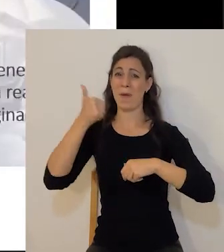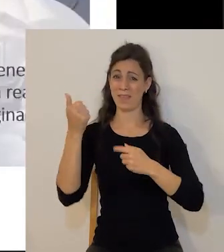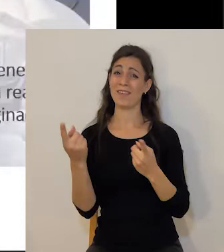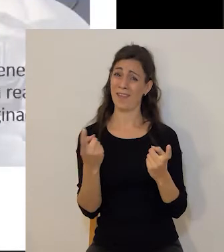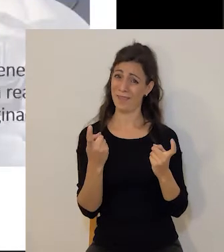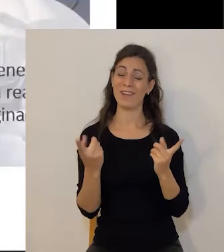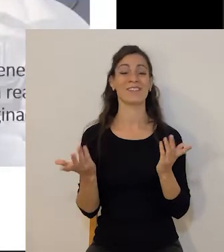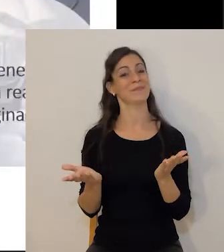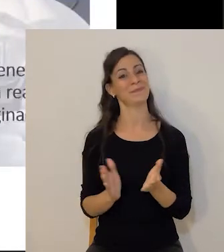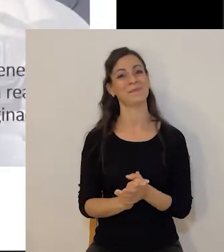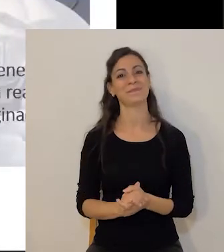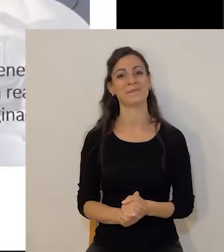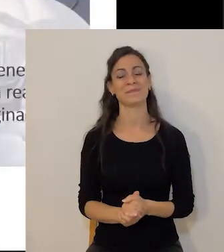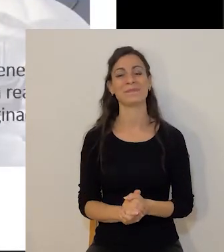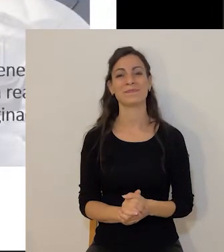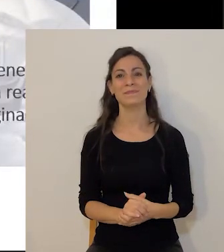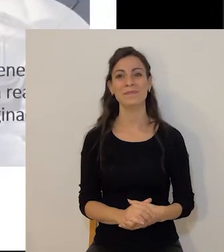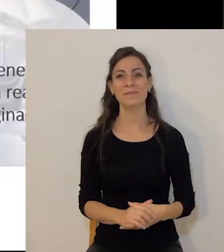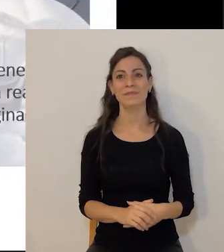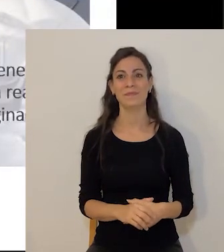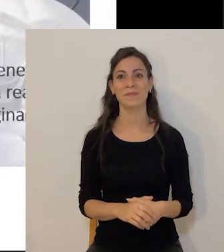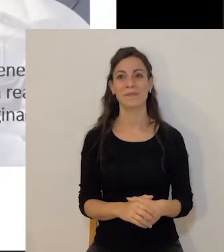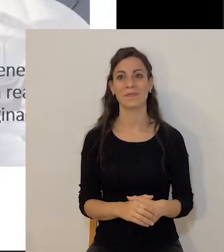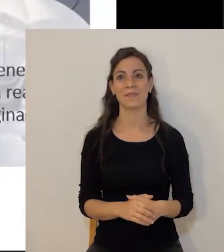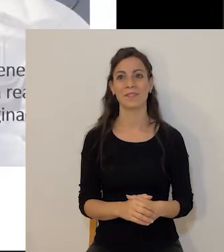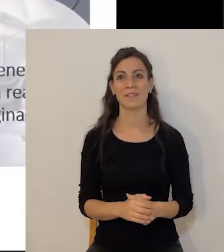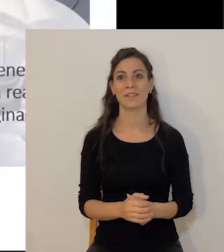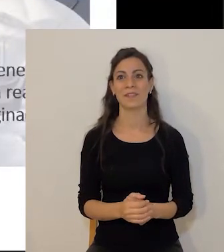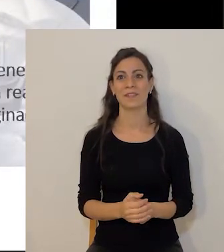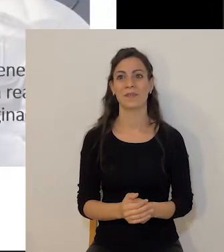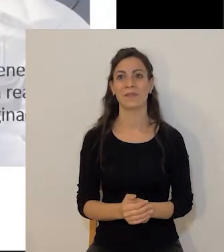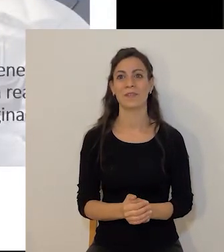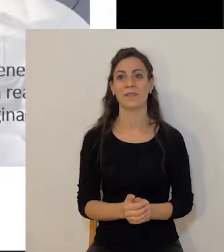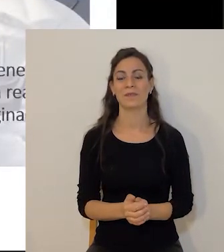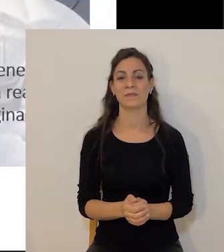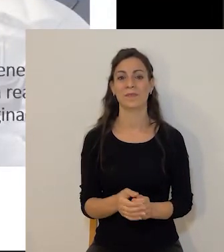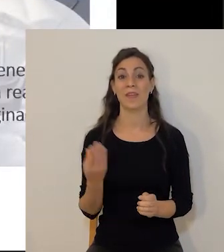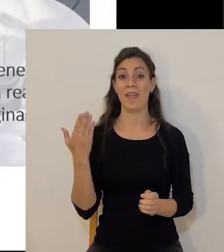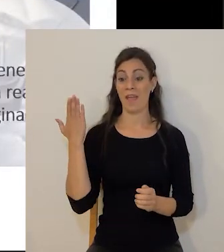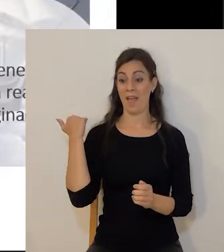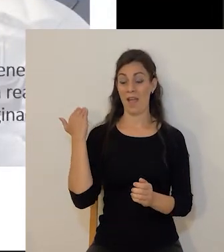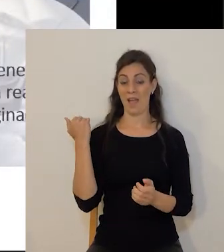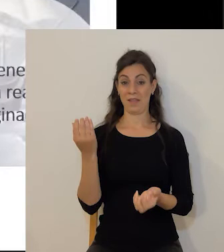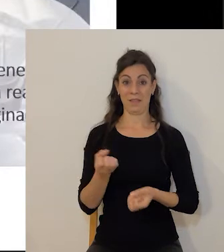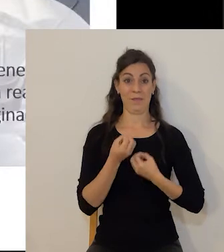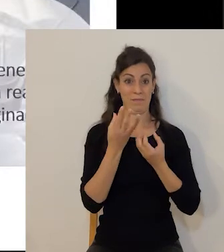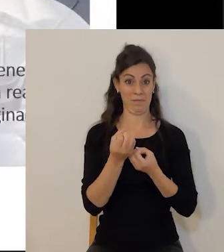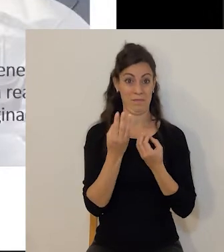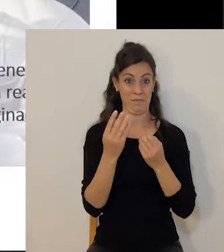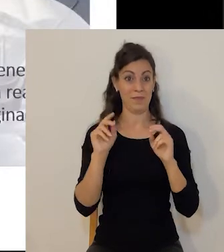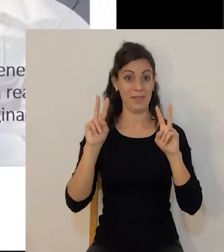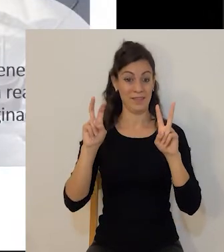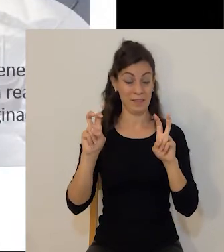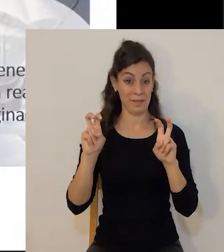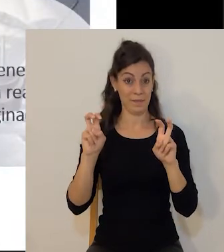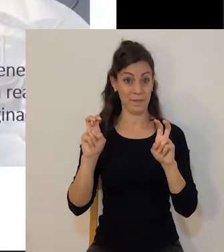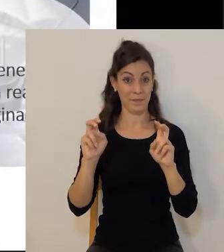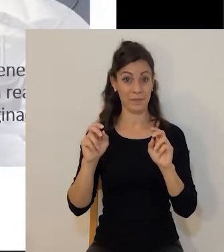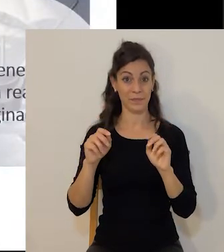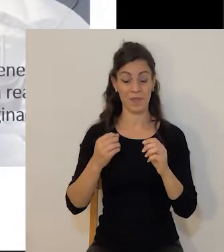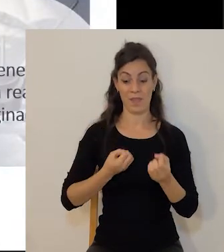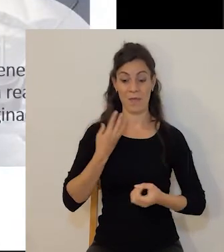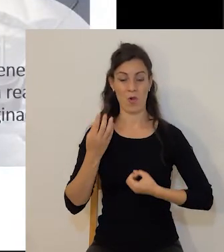ahora, si os digo, para empezar, os estaba diciendo antes la importancia que tiene